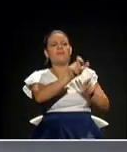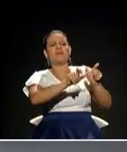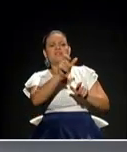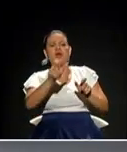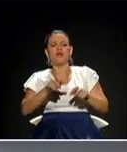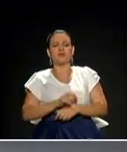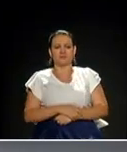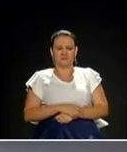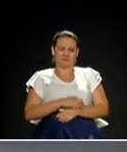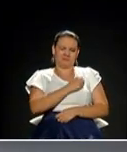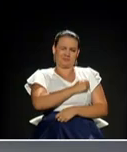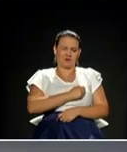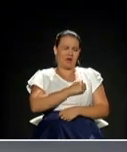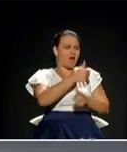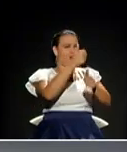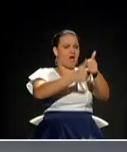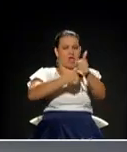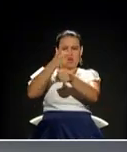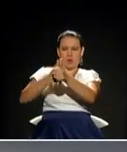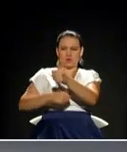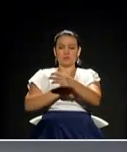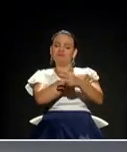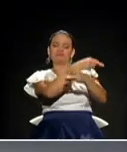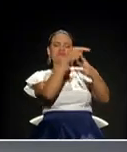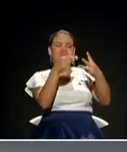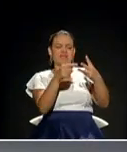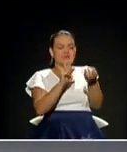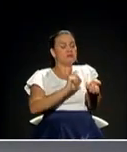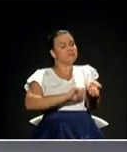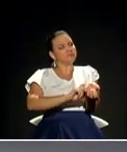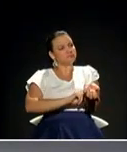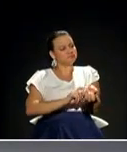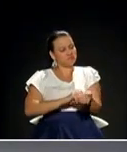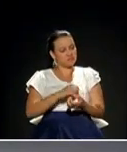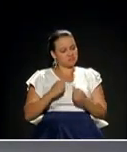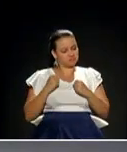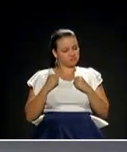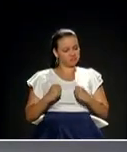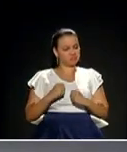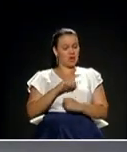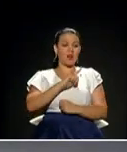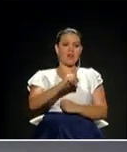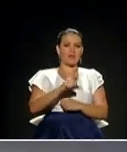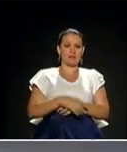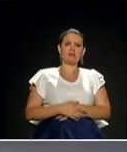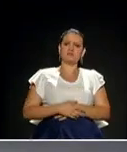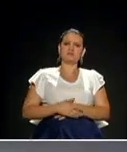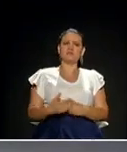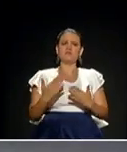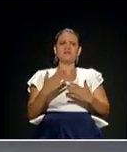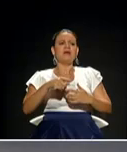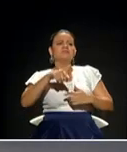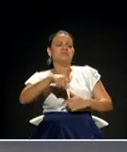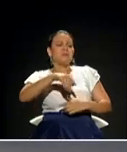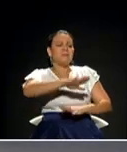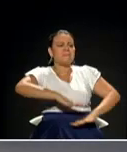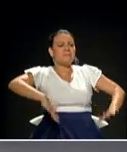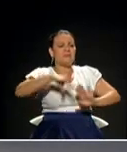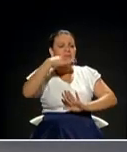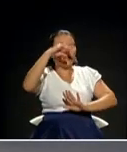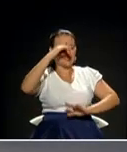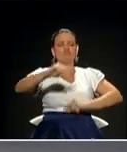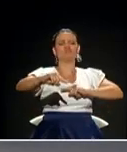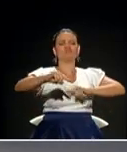fortalezas que cada uno de ustedes tiene como líder y que tiene también como una ventaja para poder liderar la ciudad de medellín pero